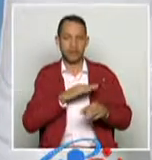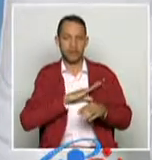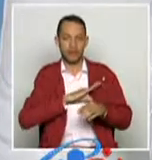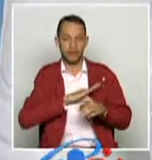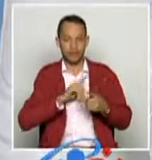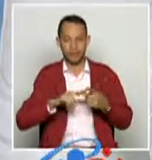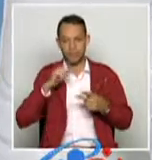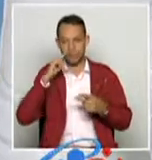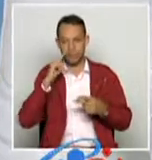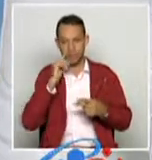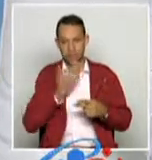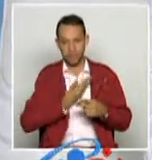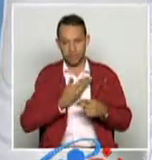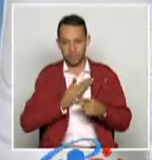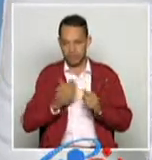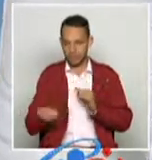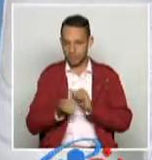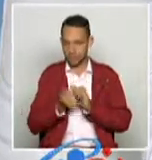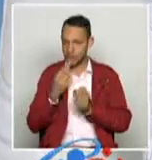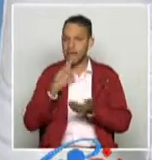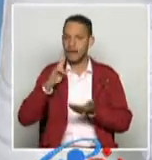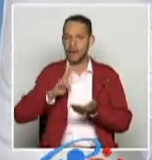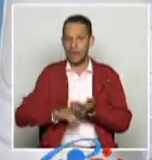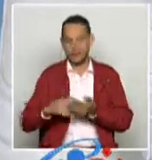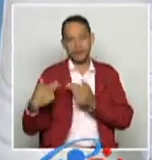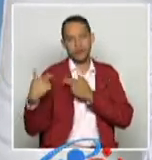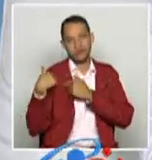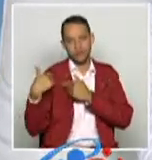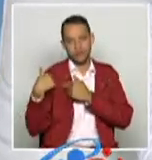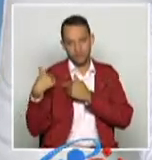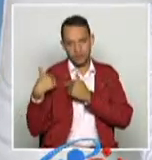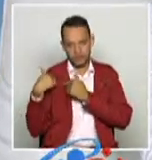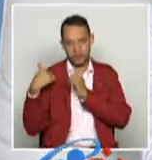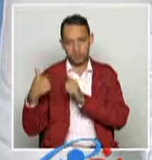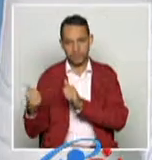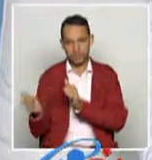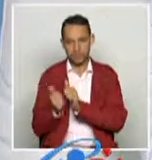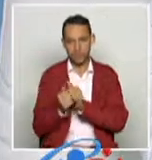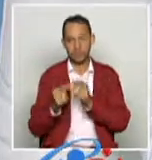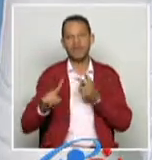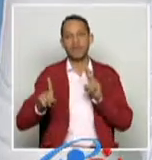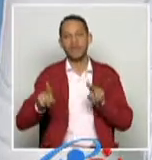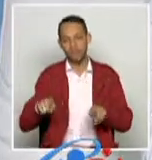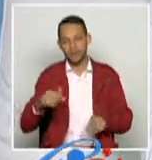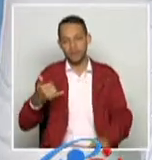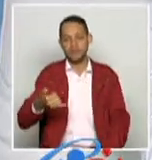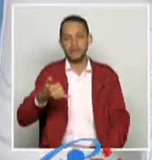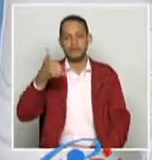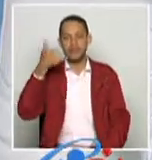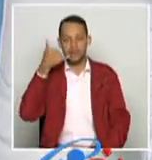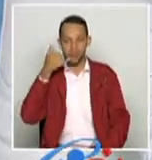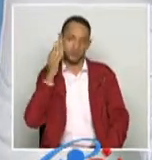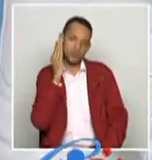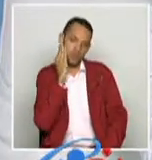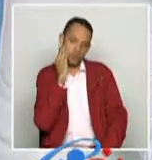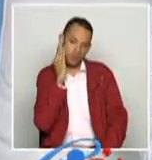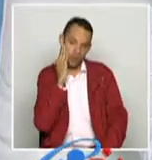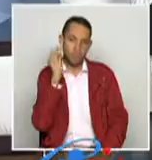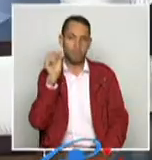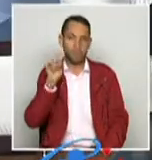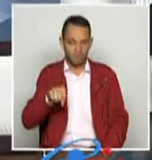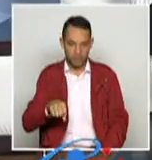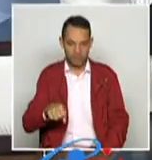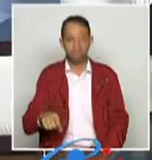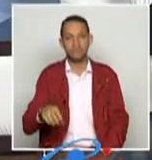acudiente, papá, mamá o alguien que esté pues responsable del niño, y un teléfono donde nosotros nos podamos poner en contacto. Tengan